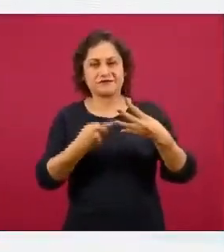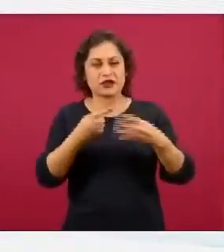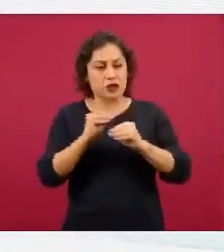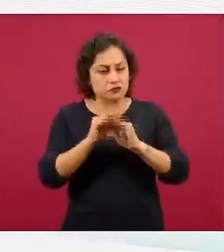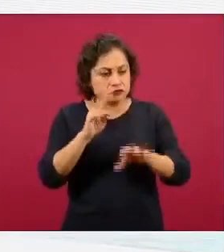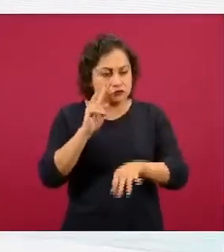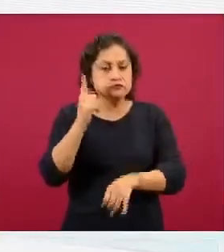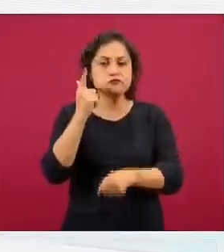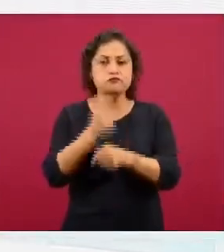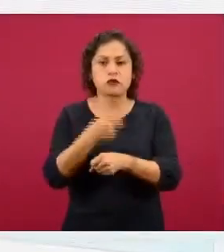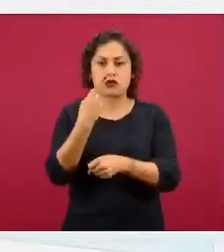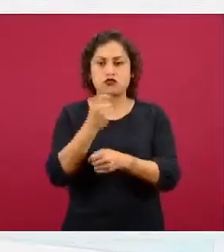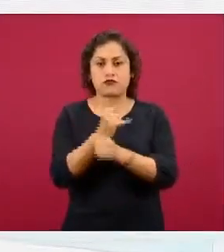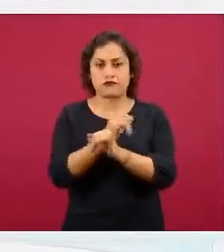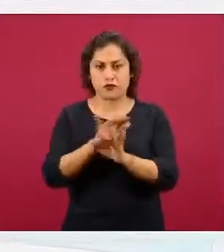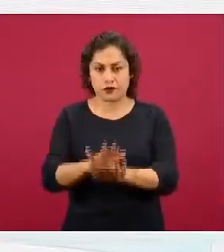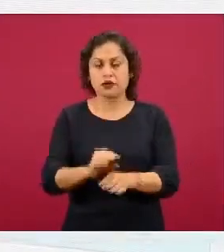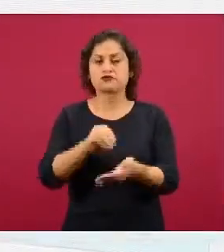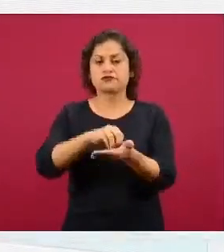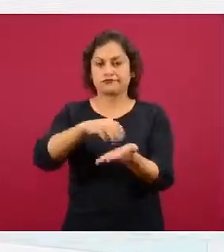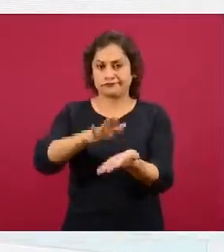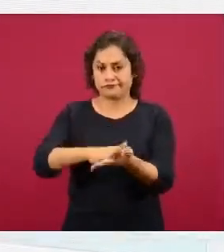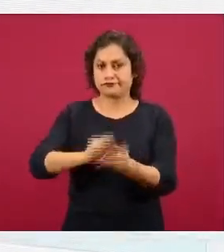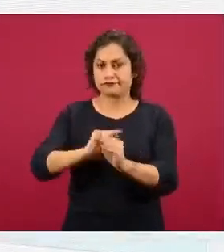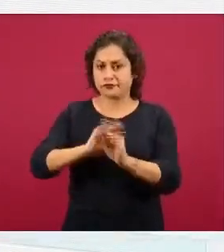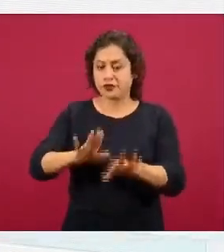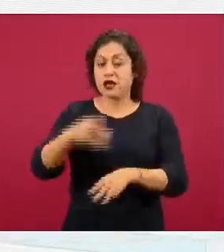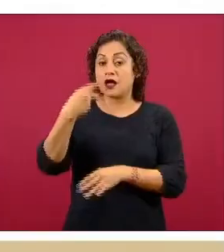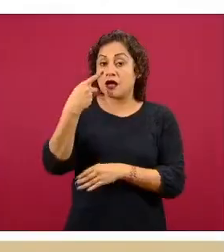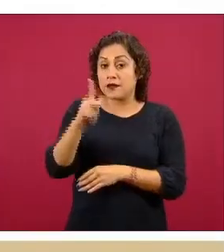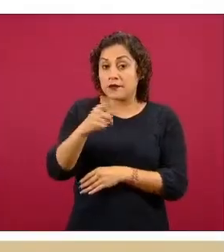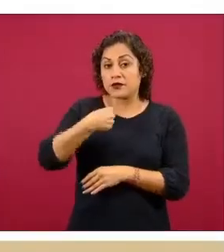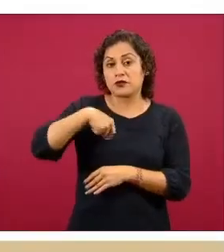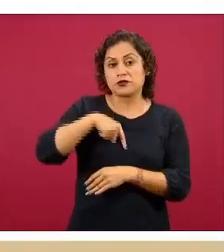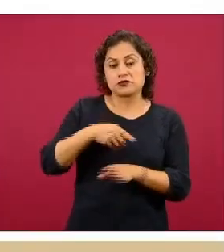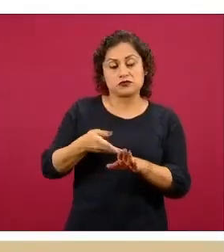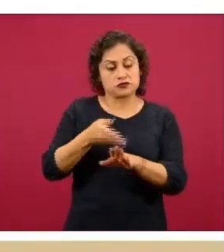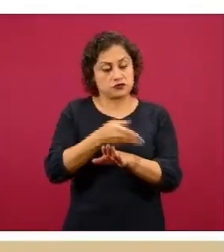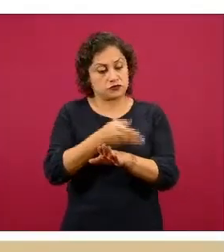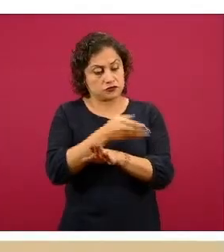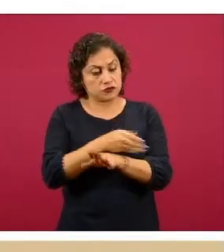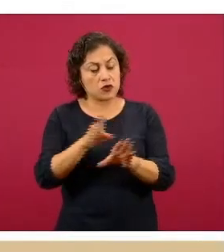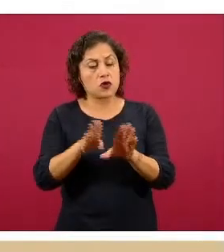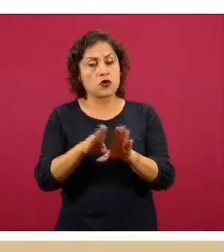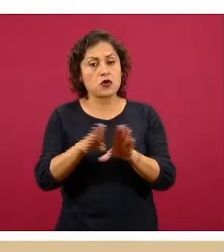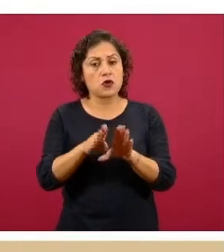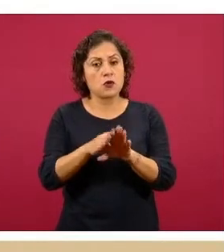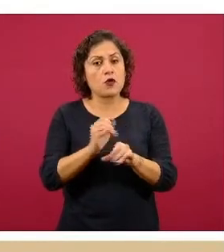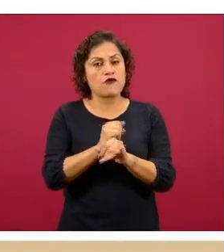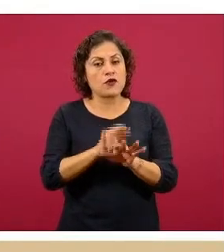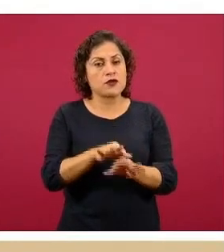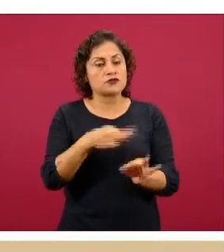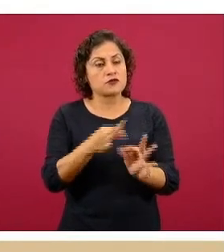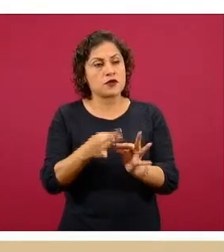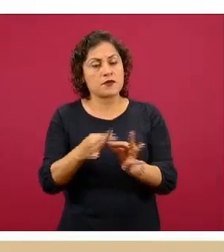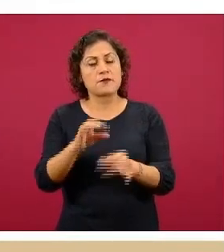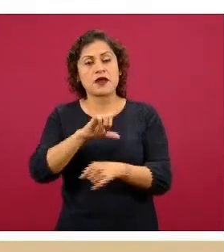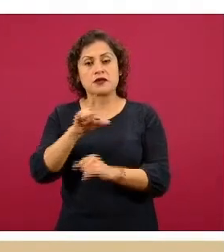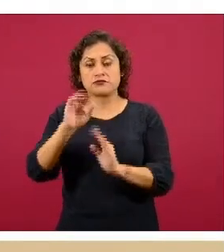subregistro, aunque creemos que por los datos como se fueron presentando en el descenso, prácticamente ya está en los mismos